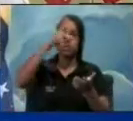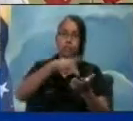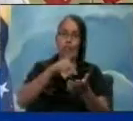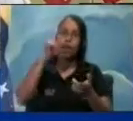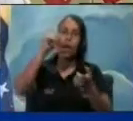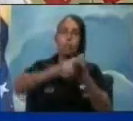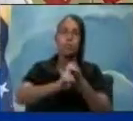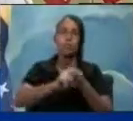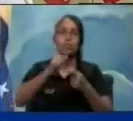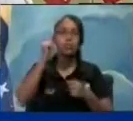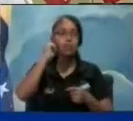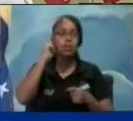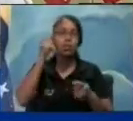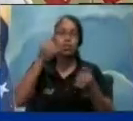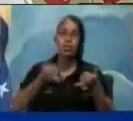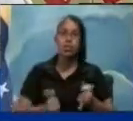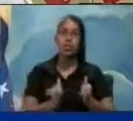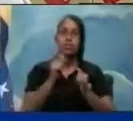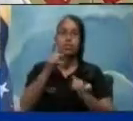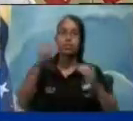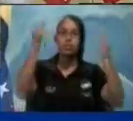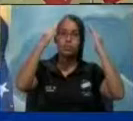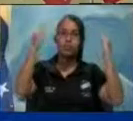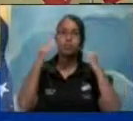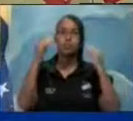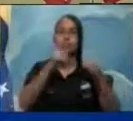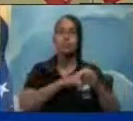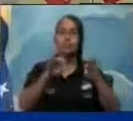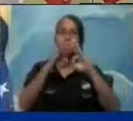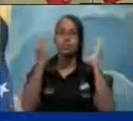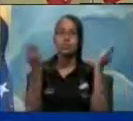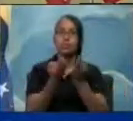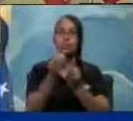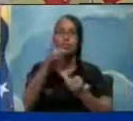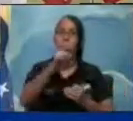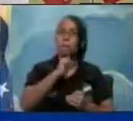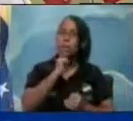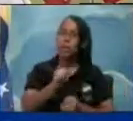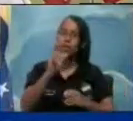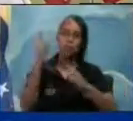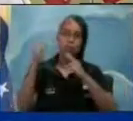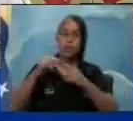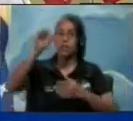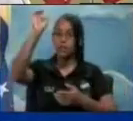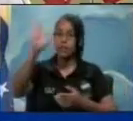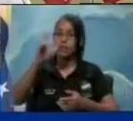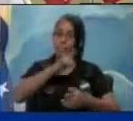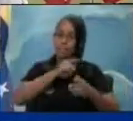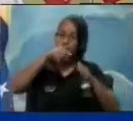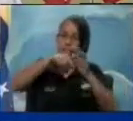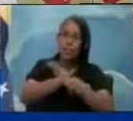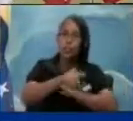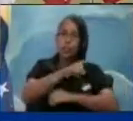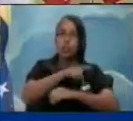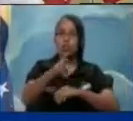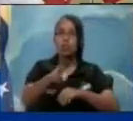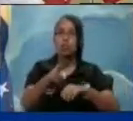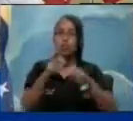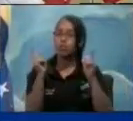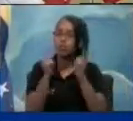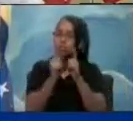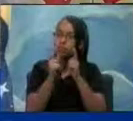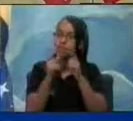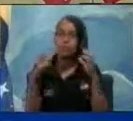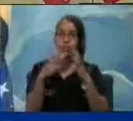levanten los hijos. Usted como cabeza de hogar, usted es el sacerdote dentro de su pequeña